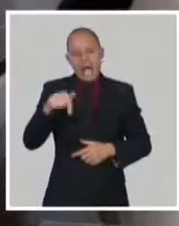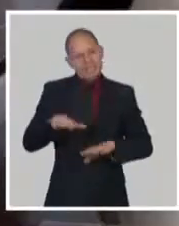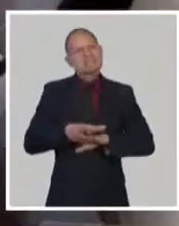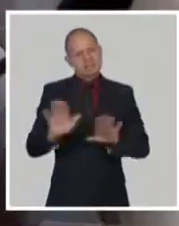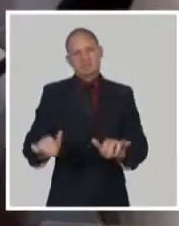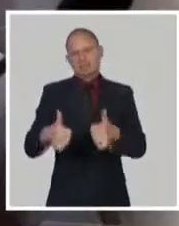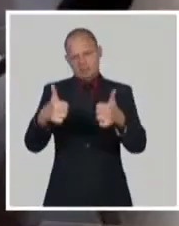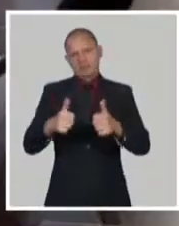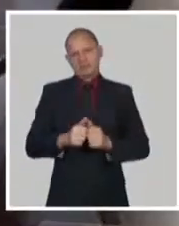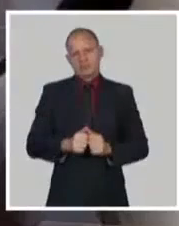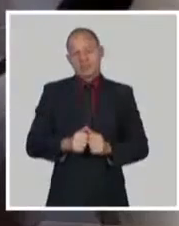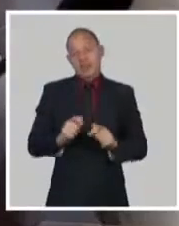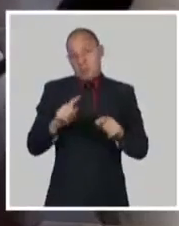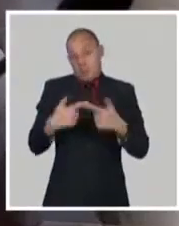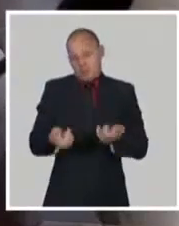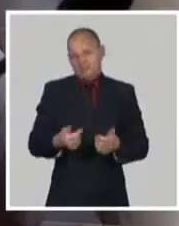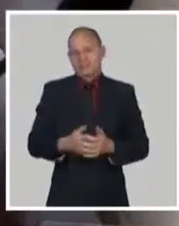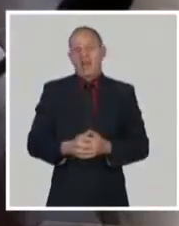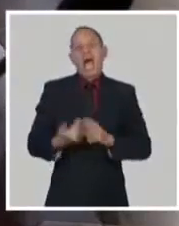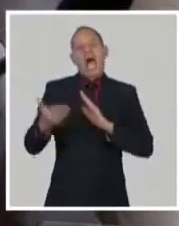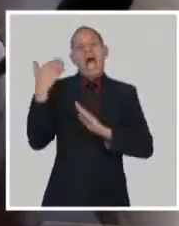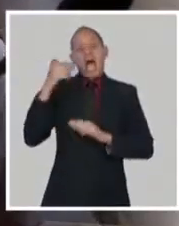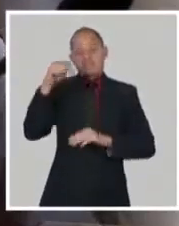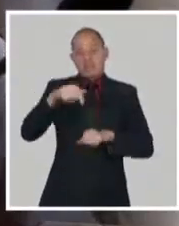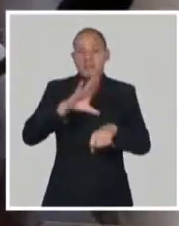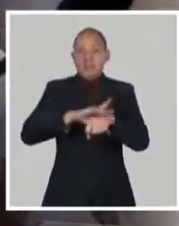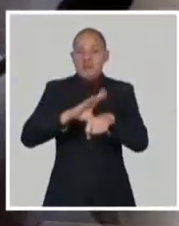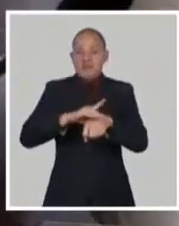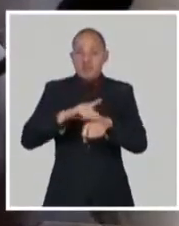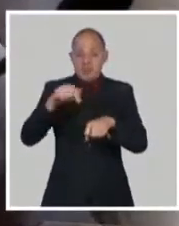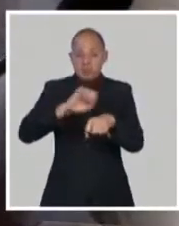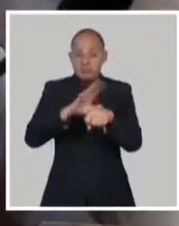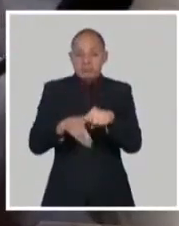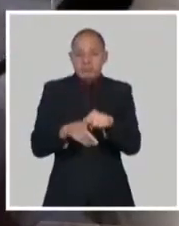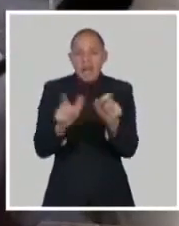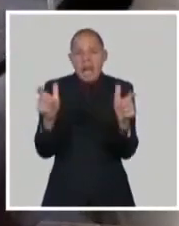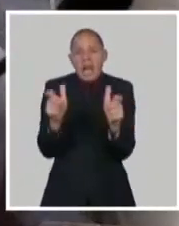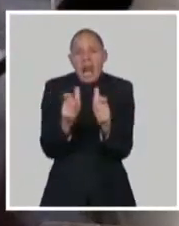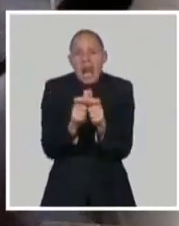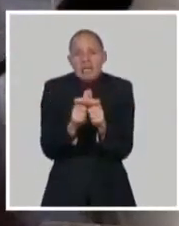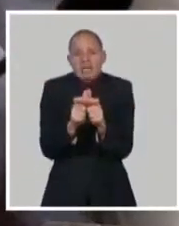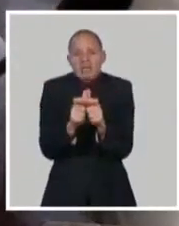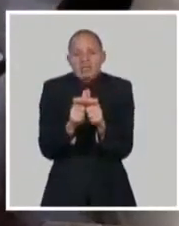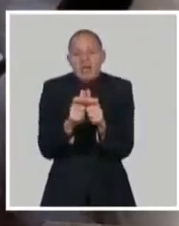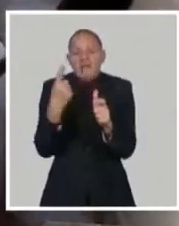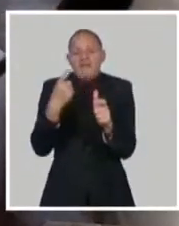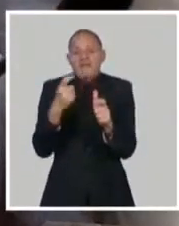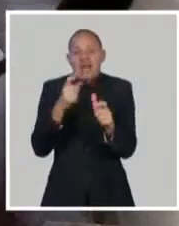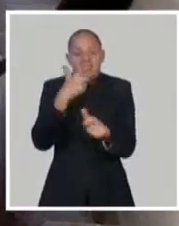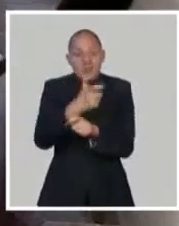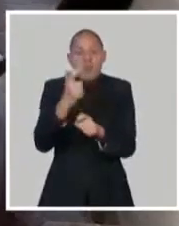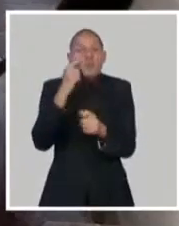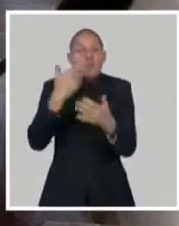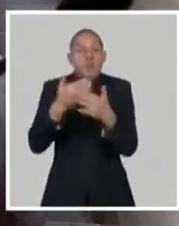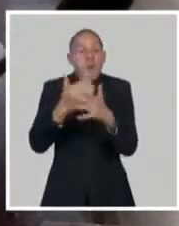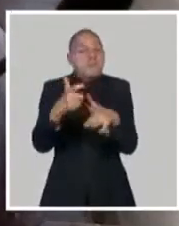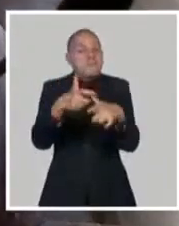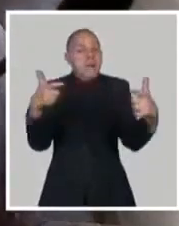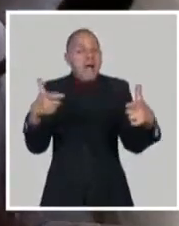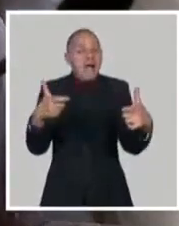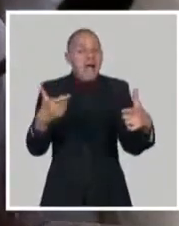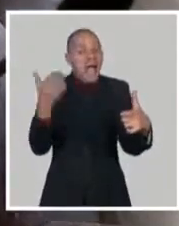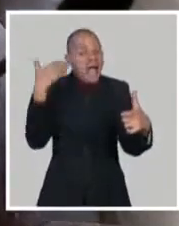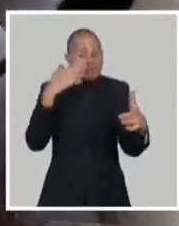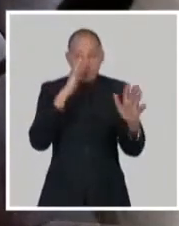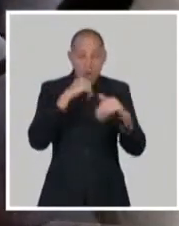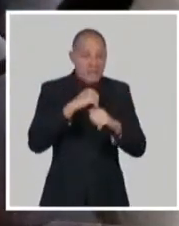lamentablemente, la incidencia es tal que podemos pensar incluso en hacer una fase 3 convencional y poder llegar a la eficacia.